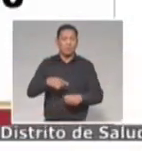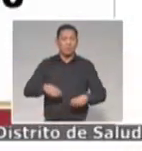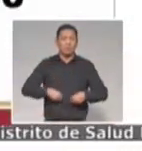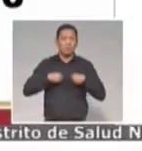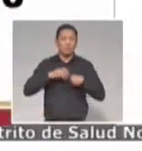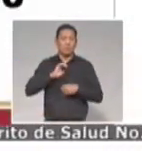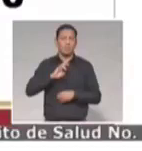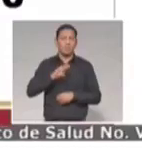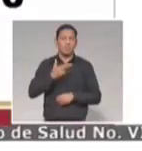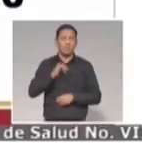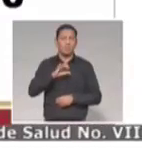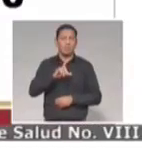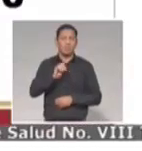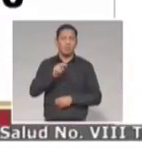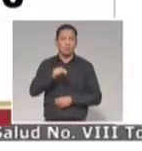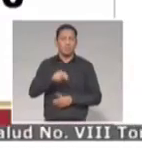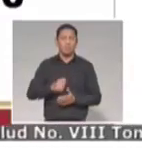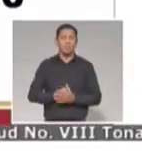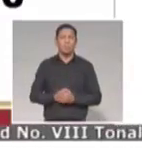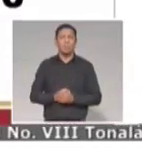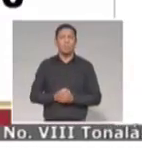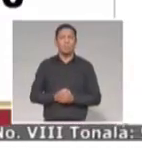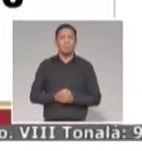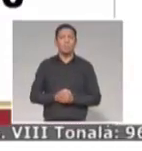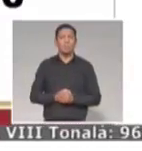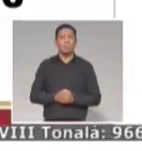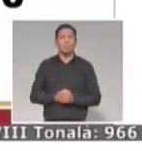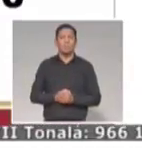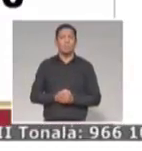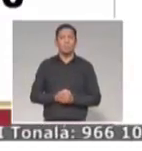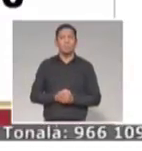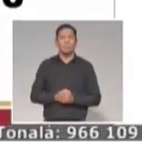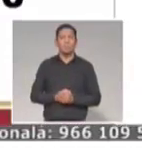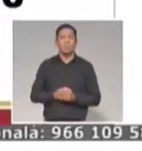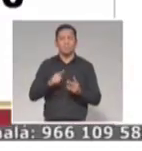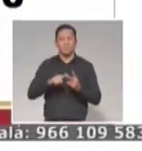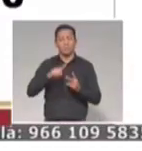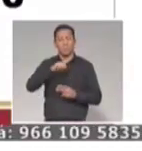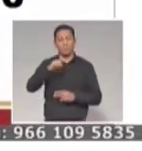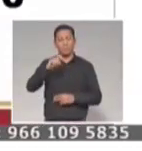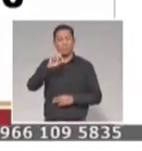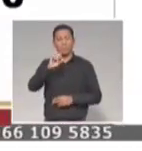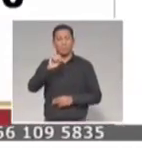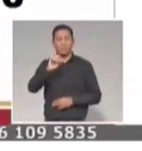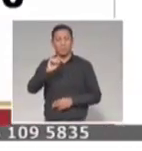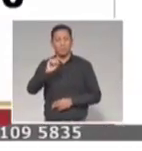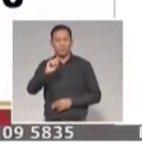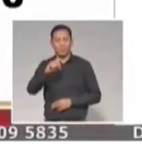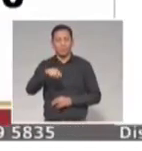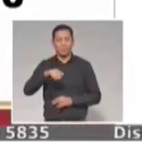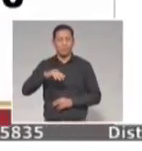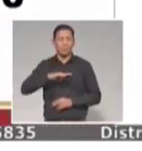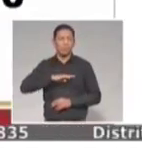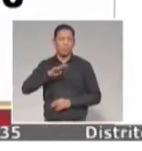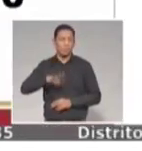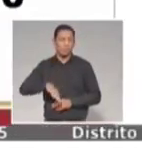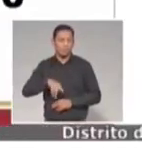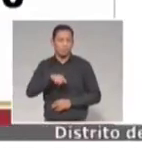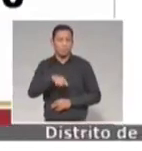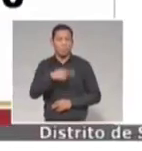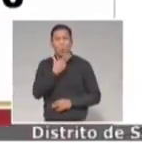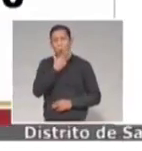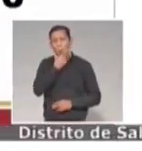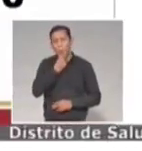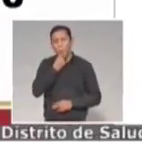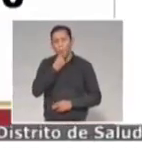cruz castellanos comentó que el diagnóstico esperado de la pandemia en chiapas era que se registraría en el pico más alto de contagios mil